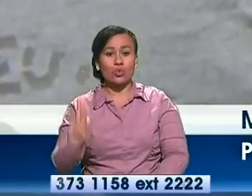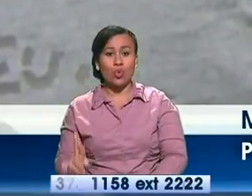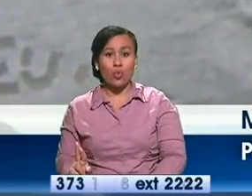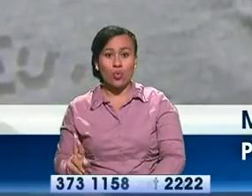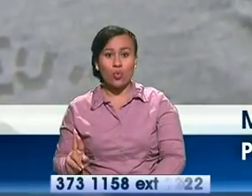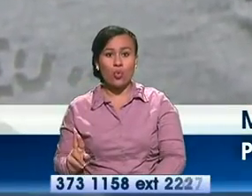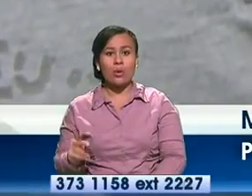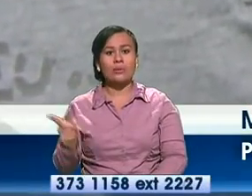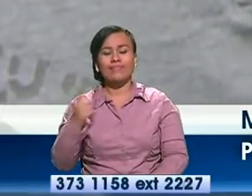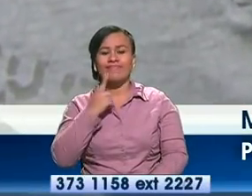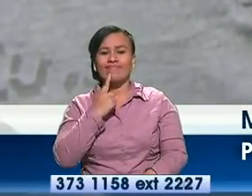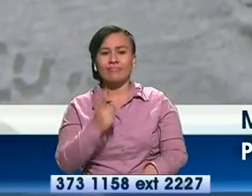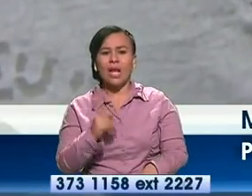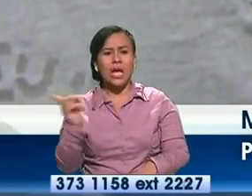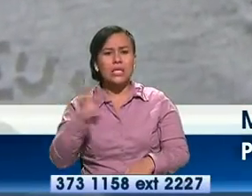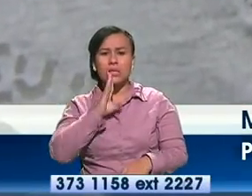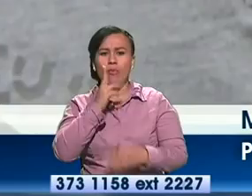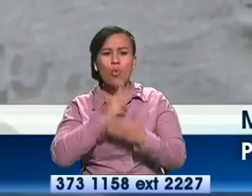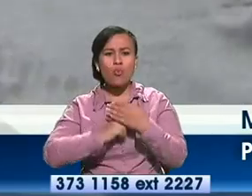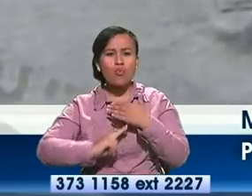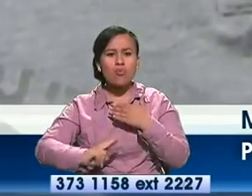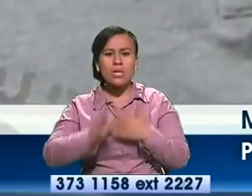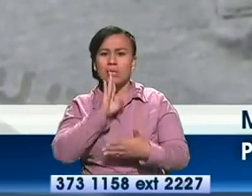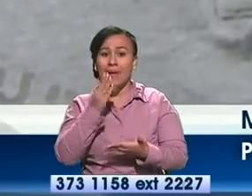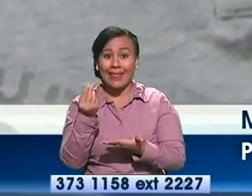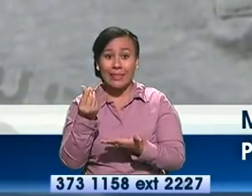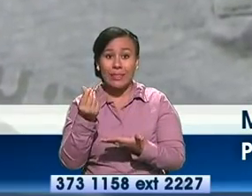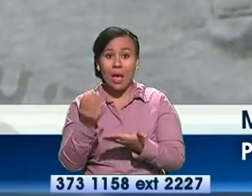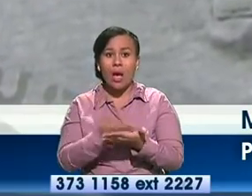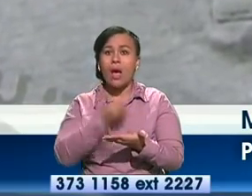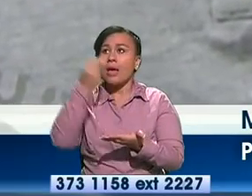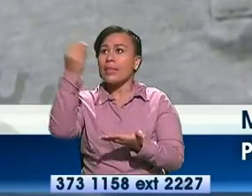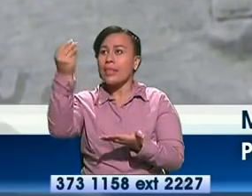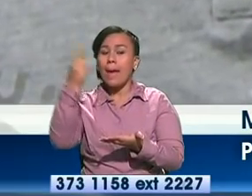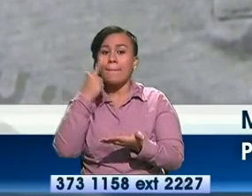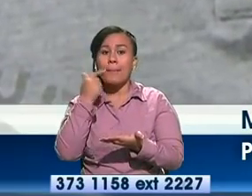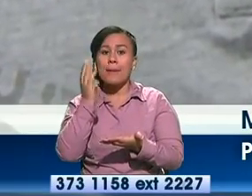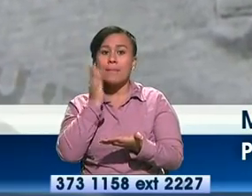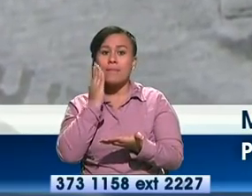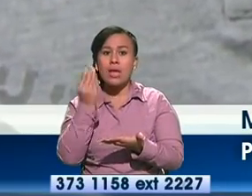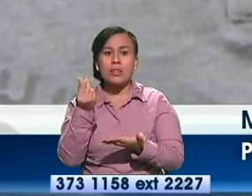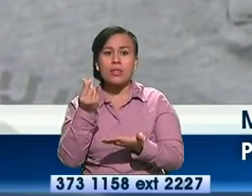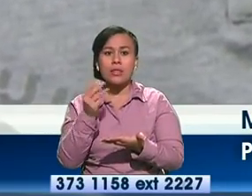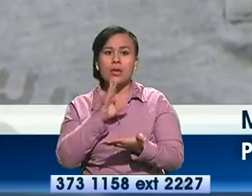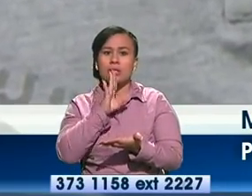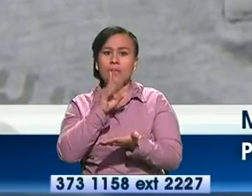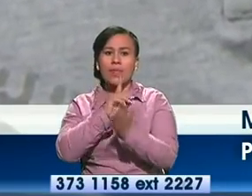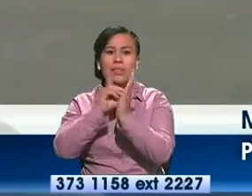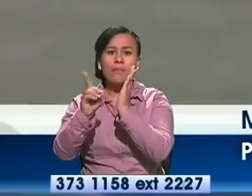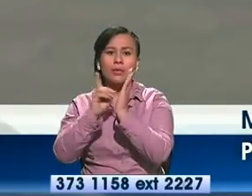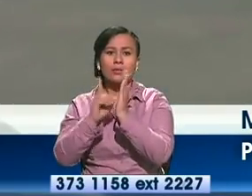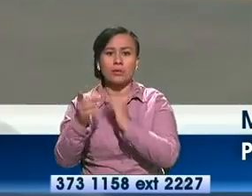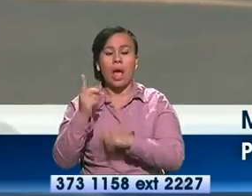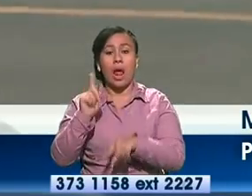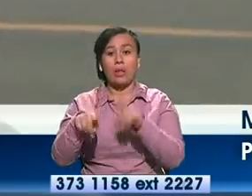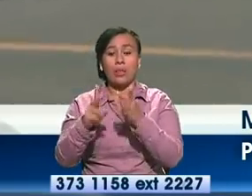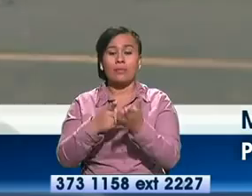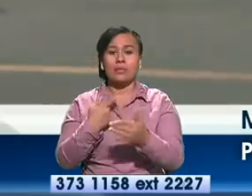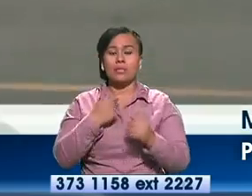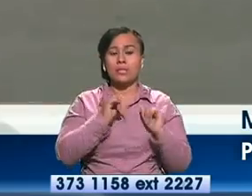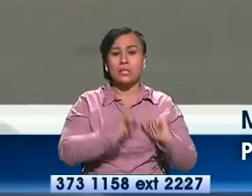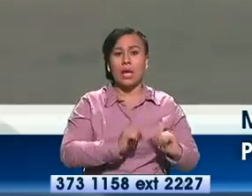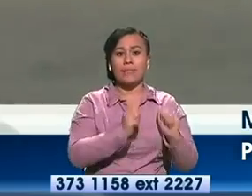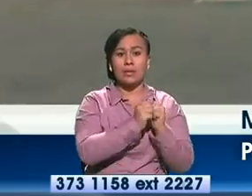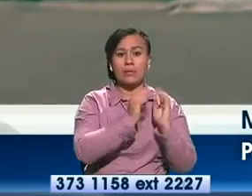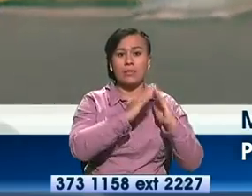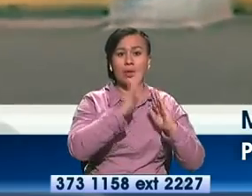luchador. Siempre le gustó ayudar a los papás. A veces pasaba los domingos, cuando no se iba donde el papá, se pasaba conmigo. A pocas horas del